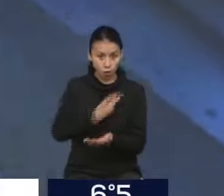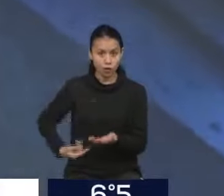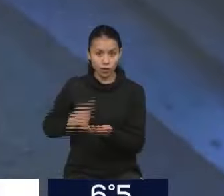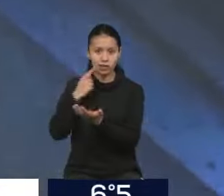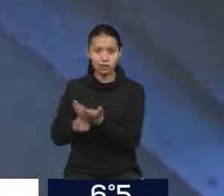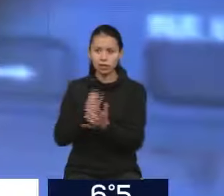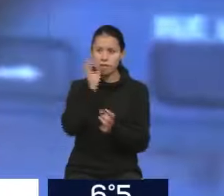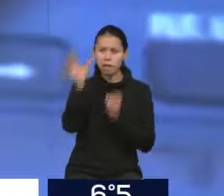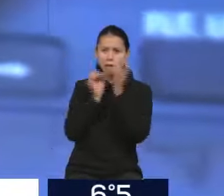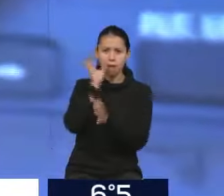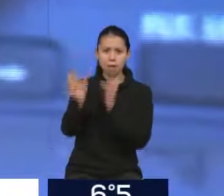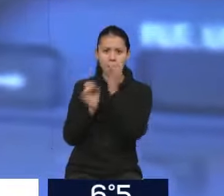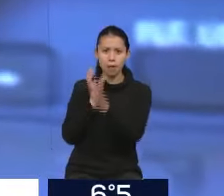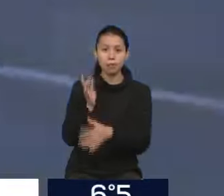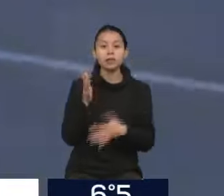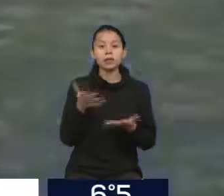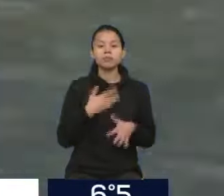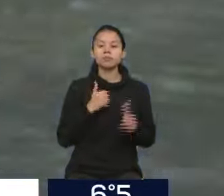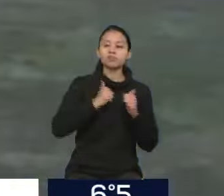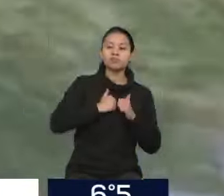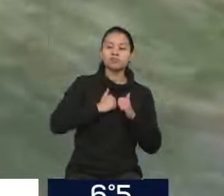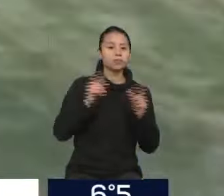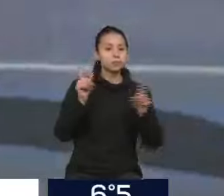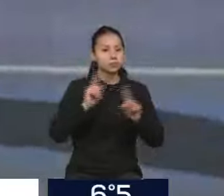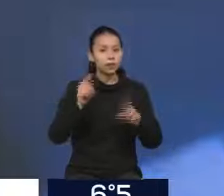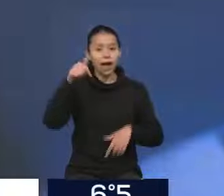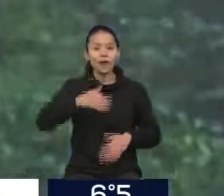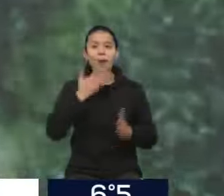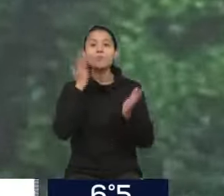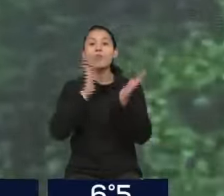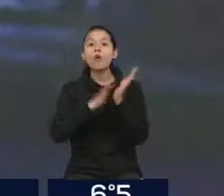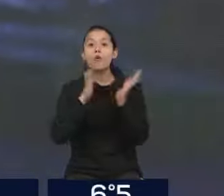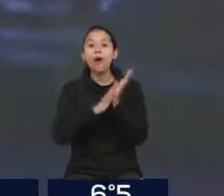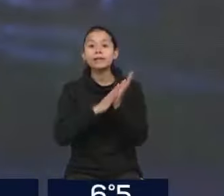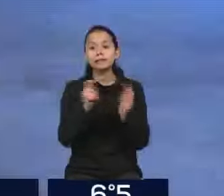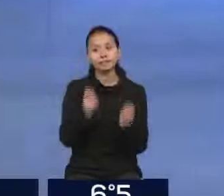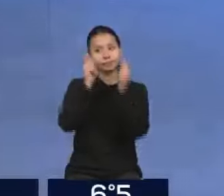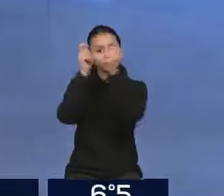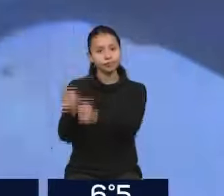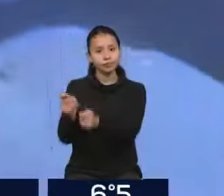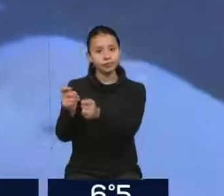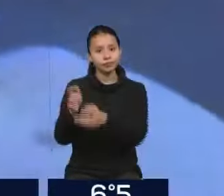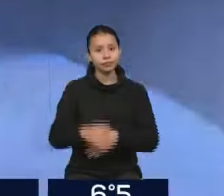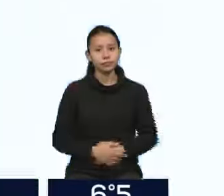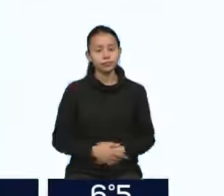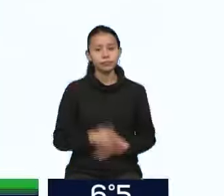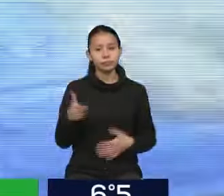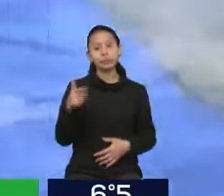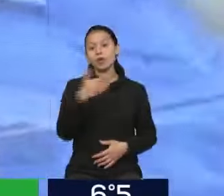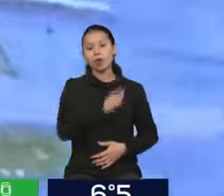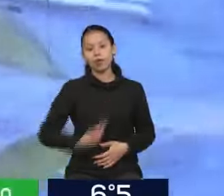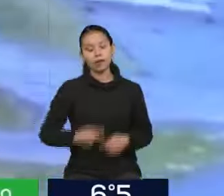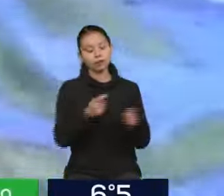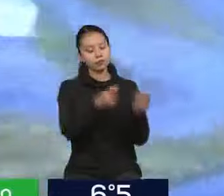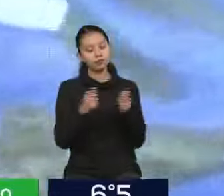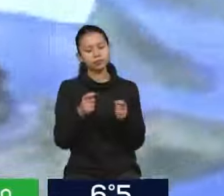quedaron sentados y han propuesto una alternativa que la comienza a estudiar el gobierno, pero con muchas dudas. Escuchen a